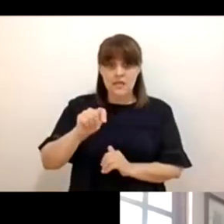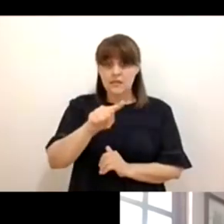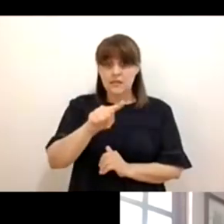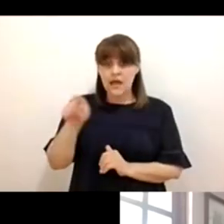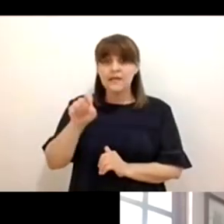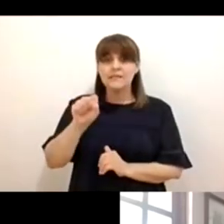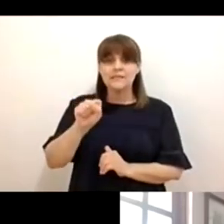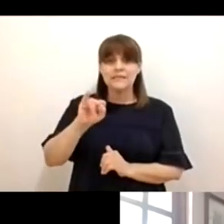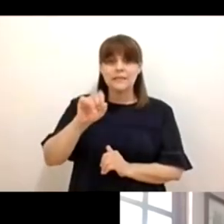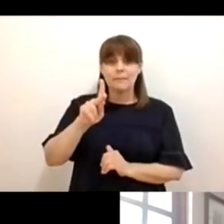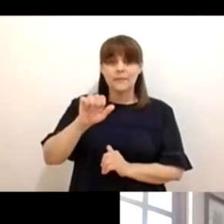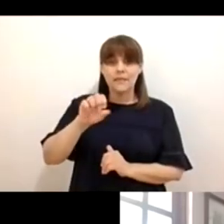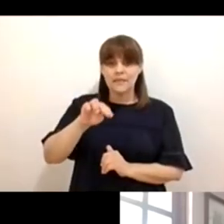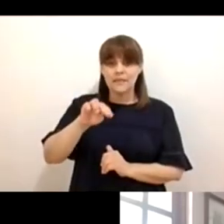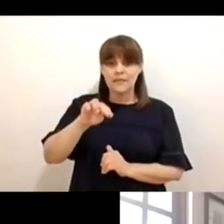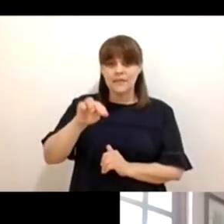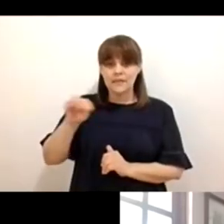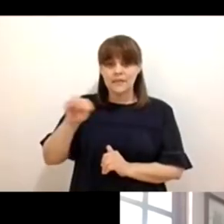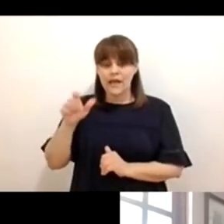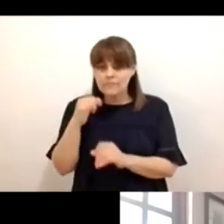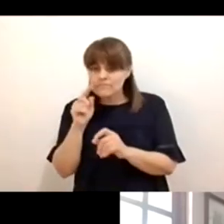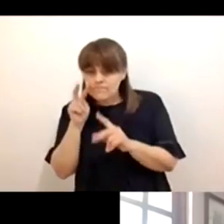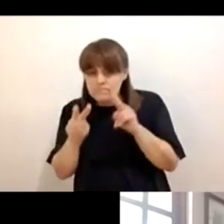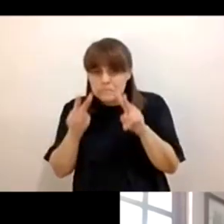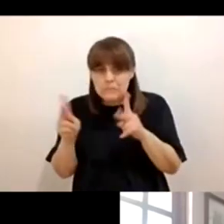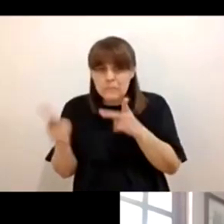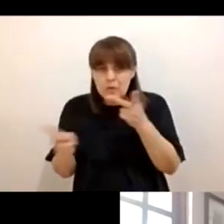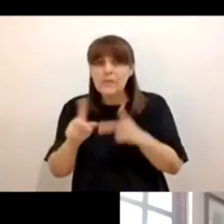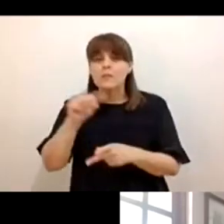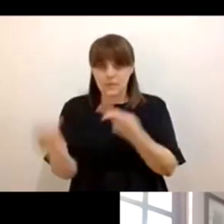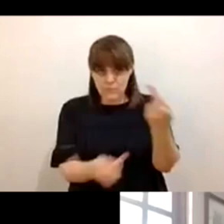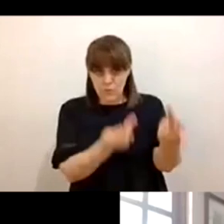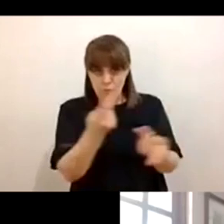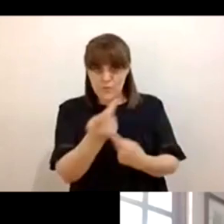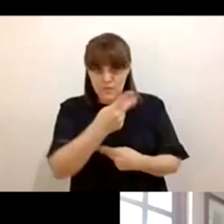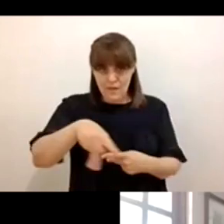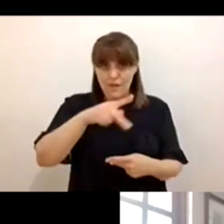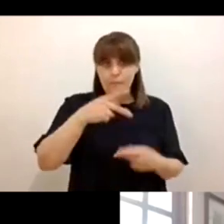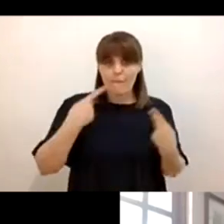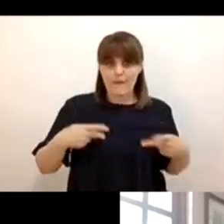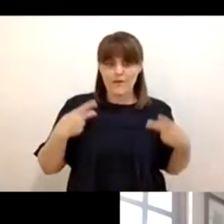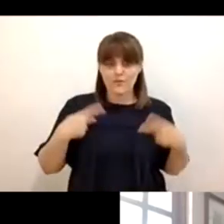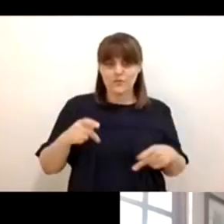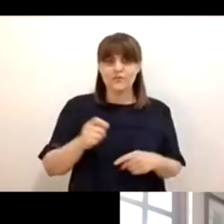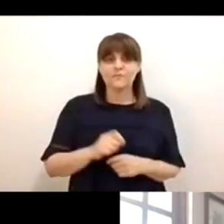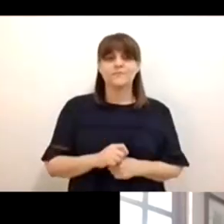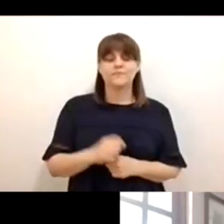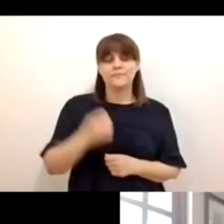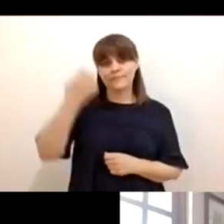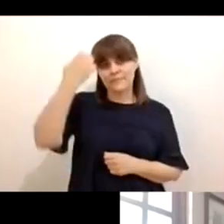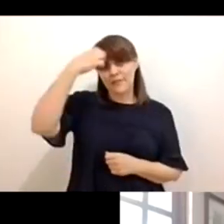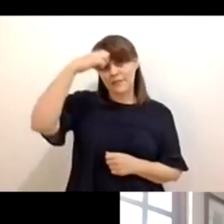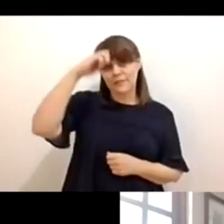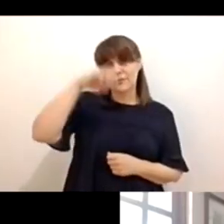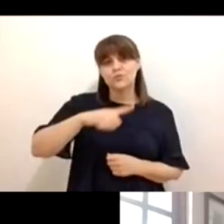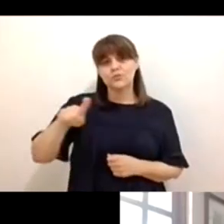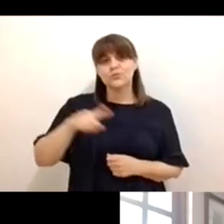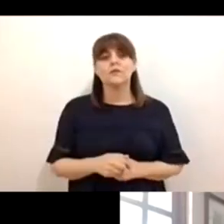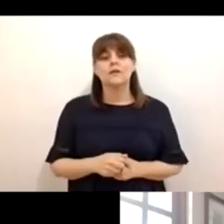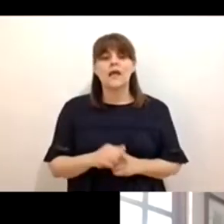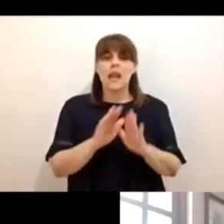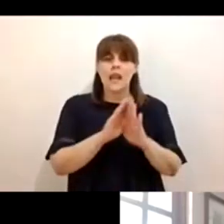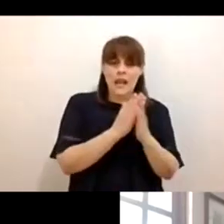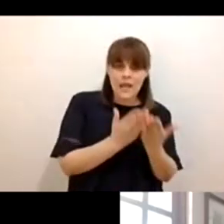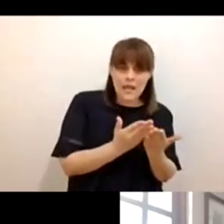van a estar checando las preguntas para luego hacérselas a los expertos y también que bueno la vida sigue y podemos buscar libros entre las